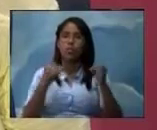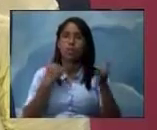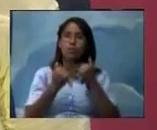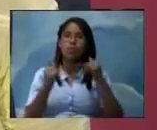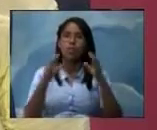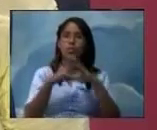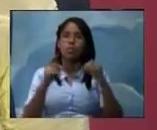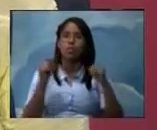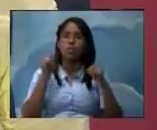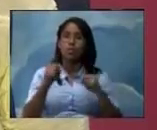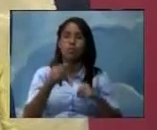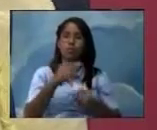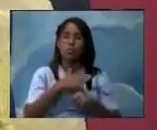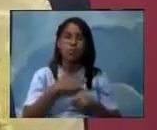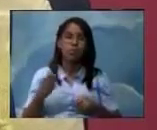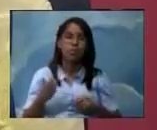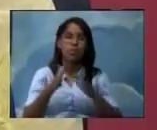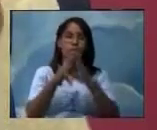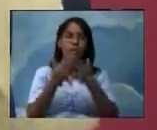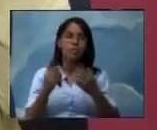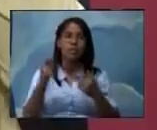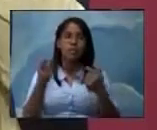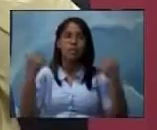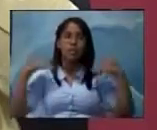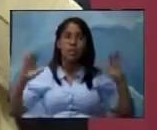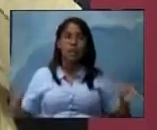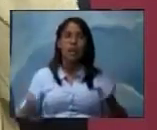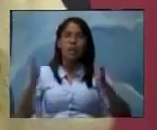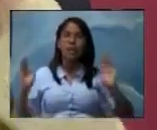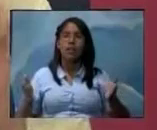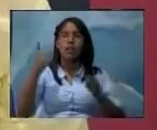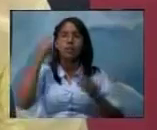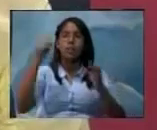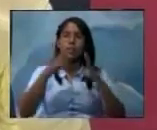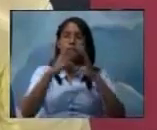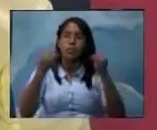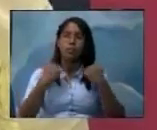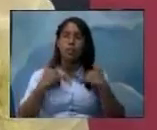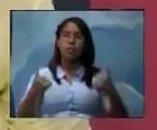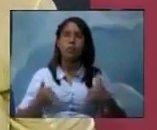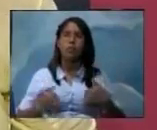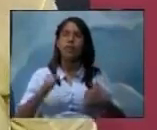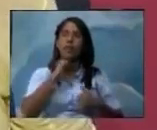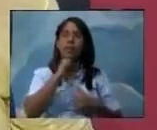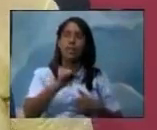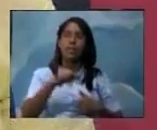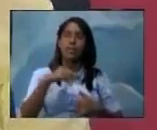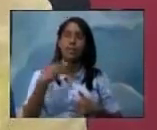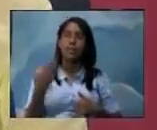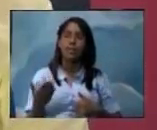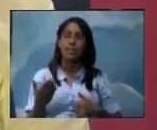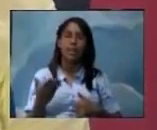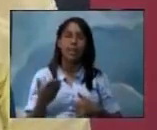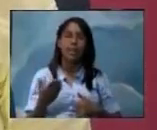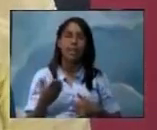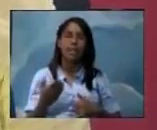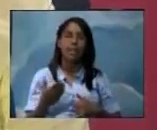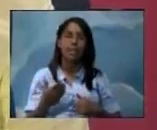todo. Entonces yo, mi palabra quizás de ánimo para ustedes y para mí misma es que